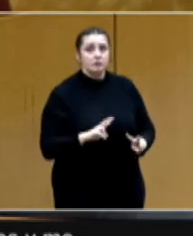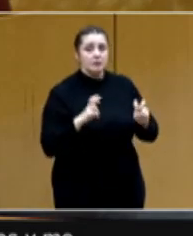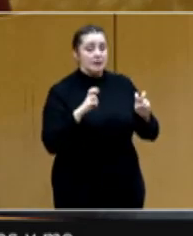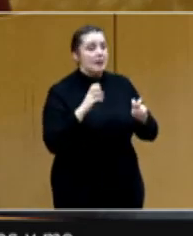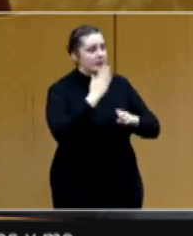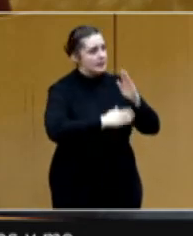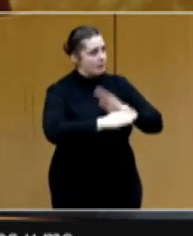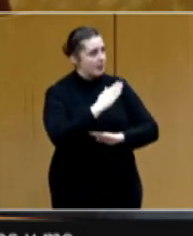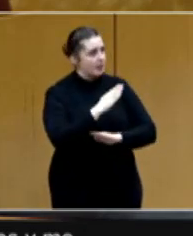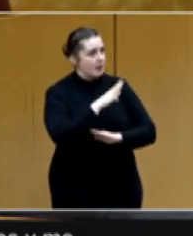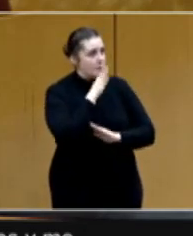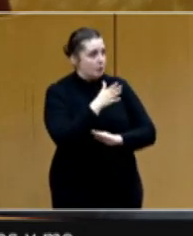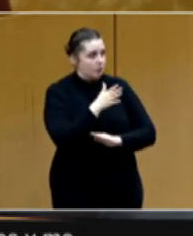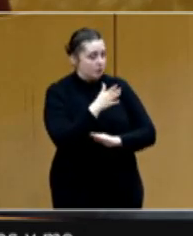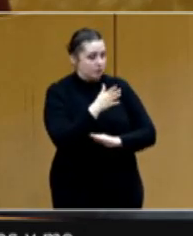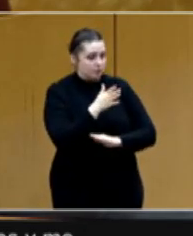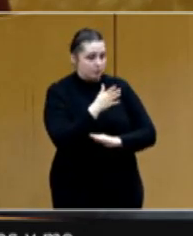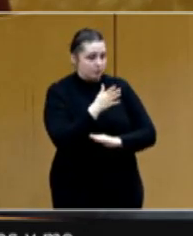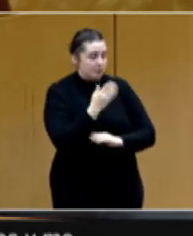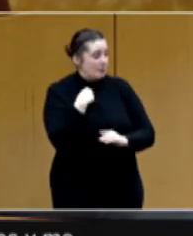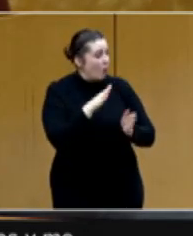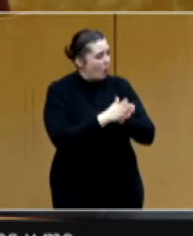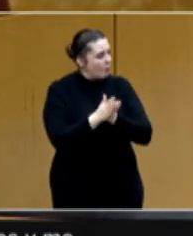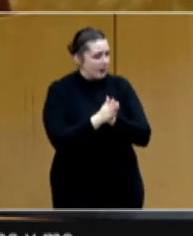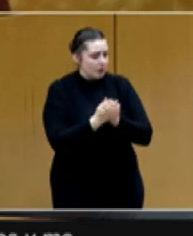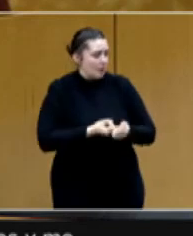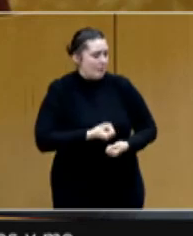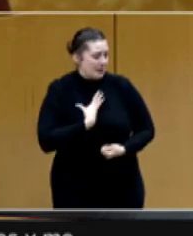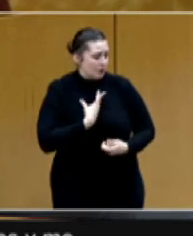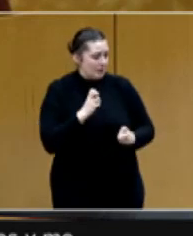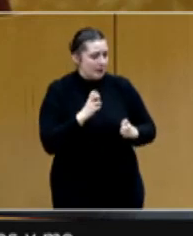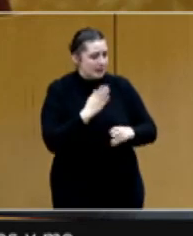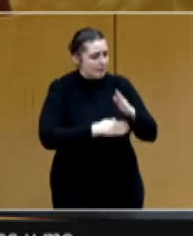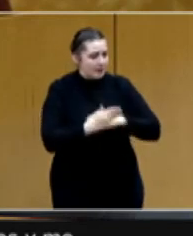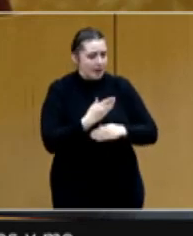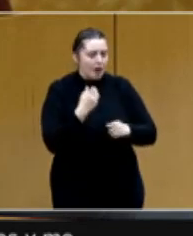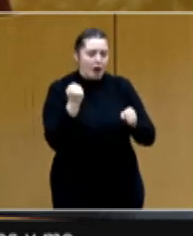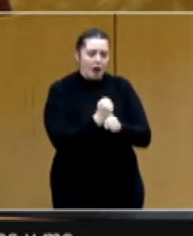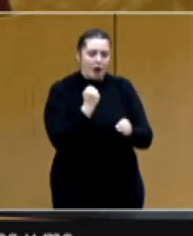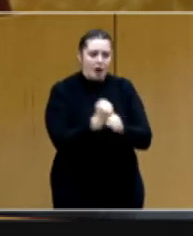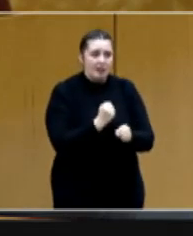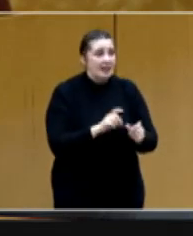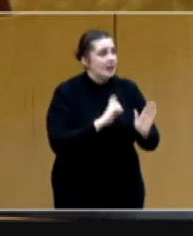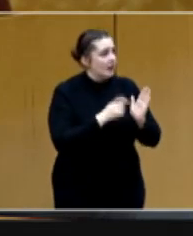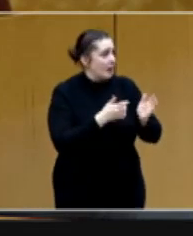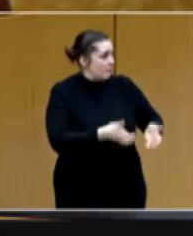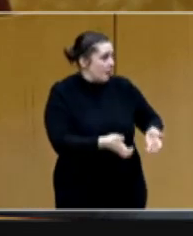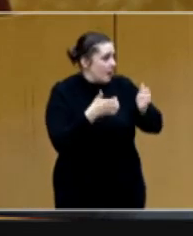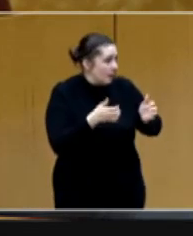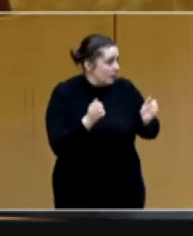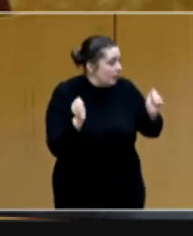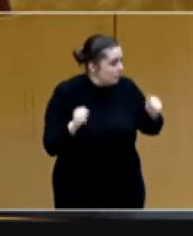apasiona creo que hay mucho que hacer como dicen los compañeros me encanta esta ley vale